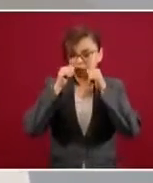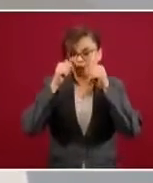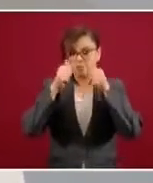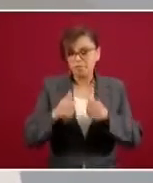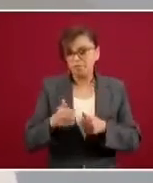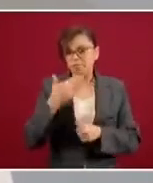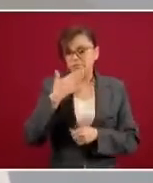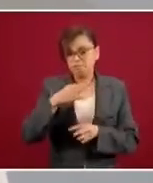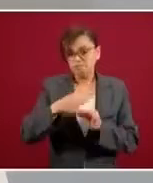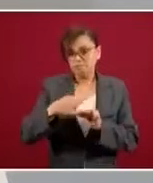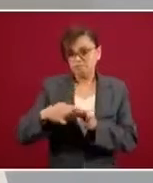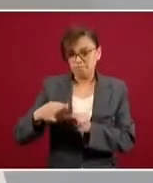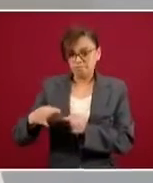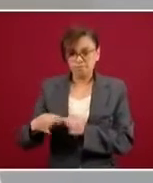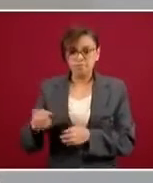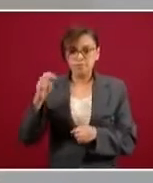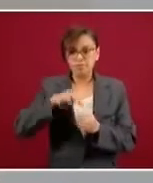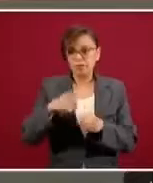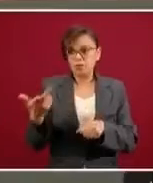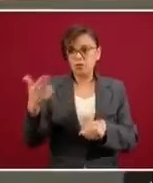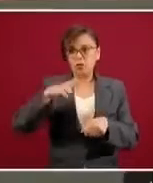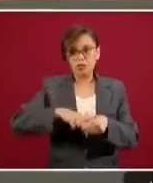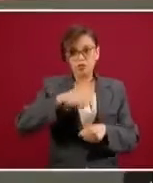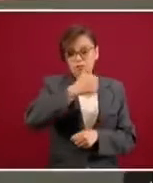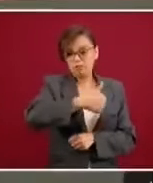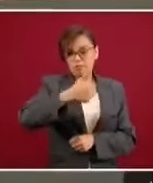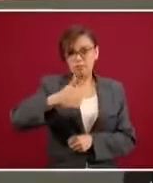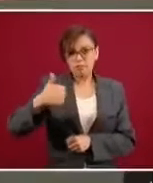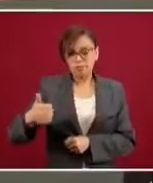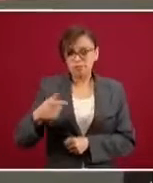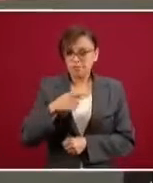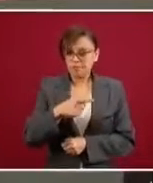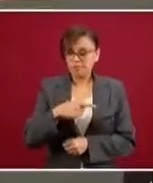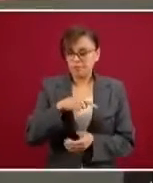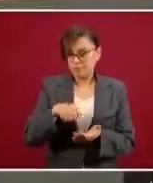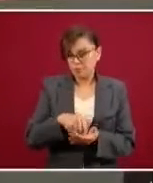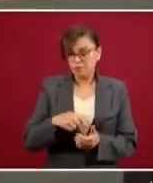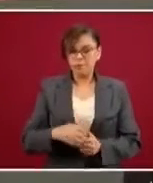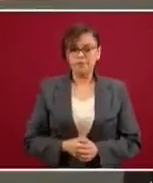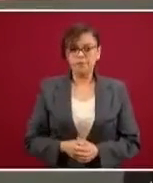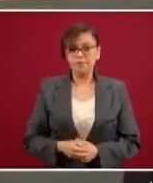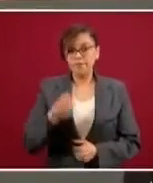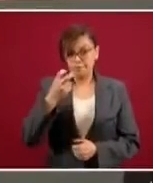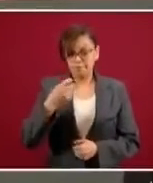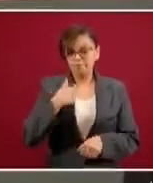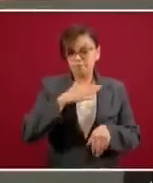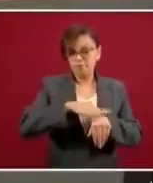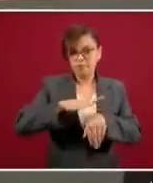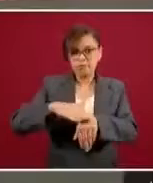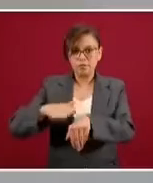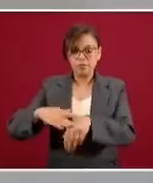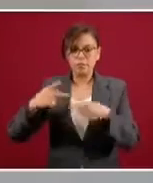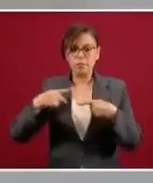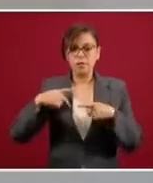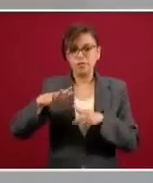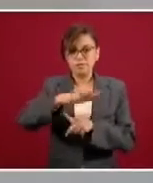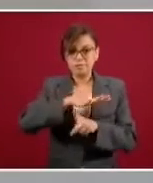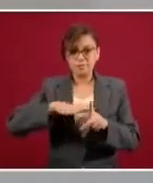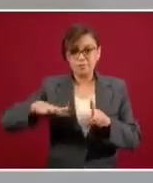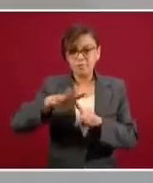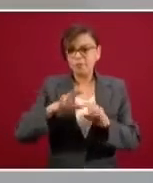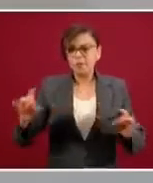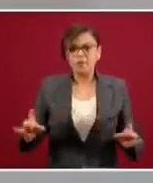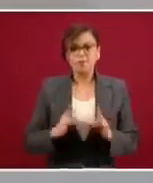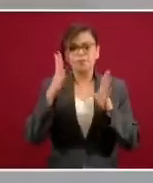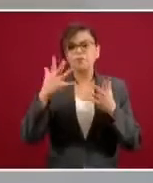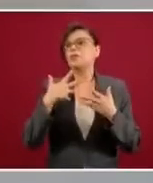operación que exista en el hospital determinado. Y aquí lo que llamamos es a la ciudadanía a que donde quiera que detecten una situación como